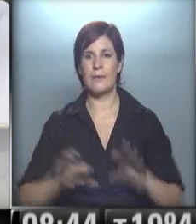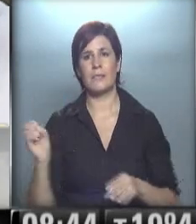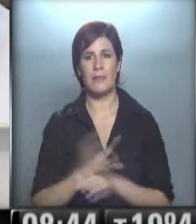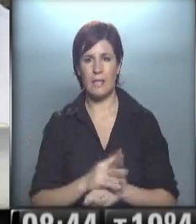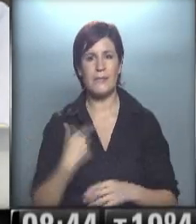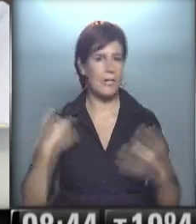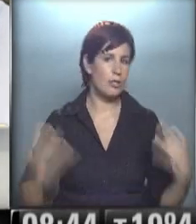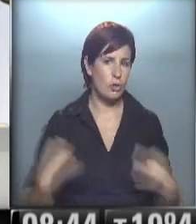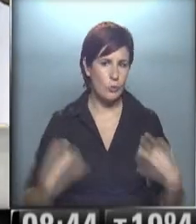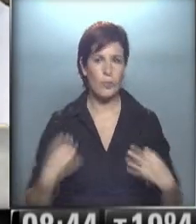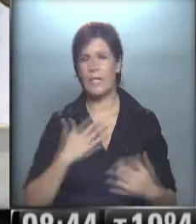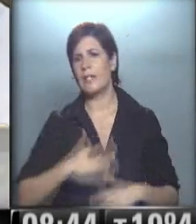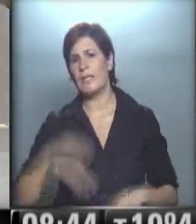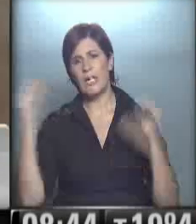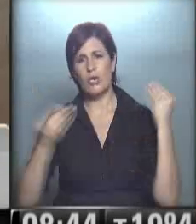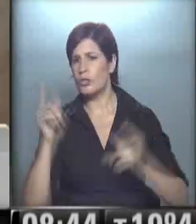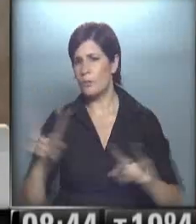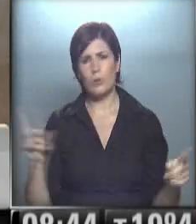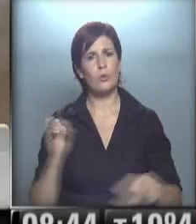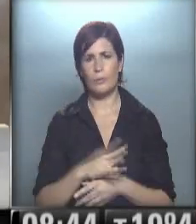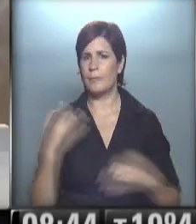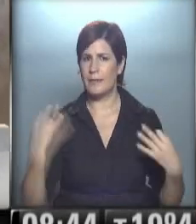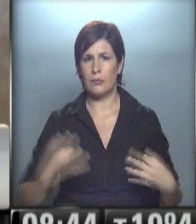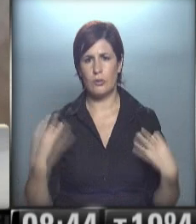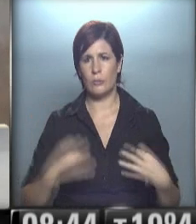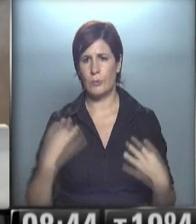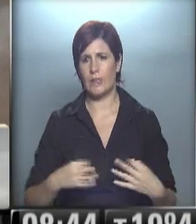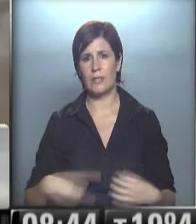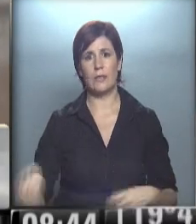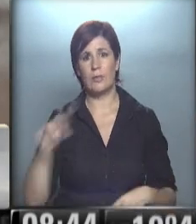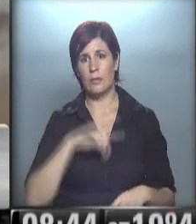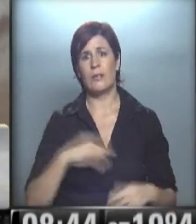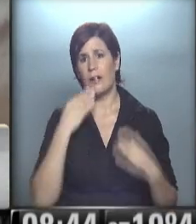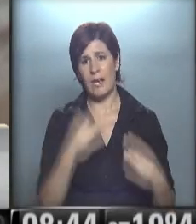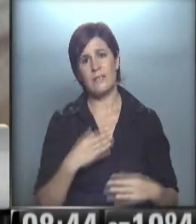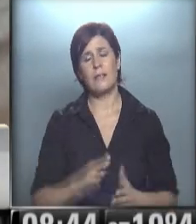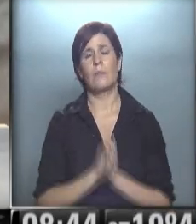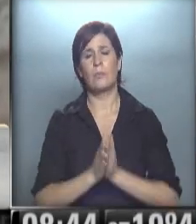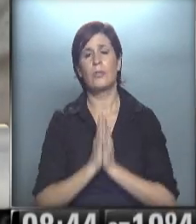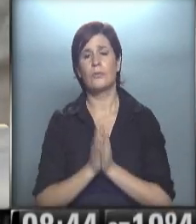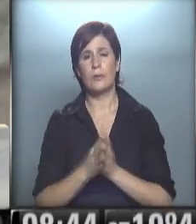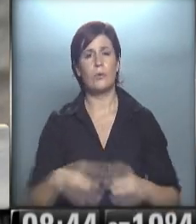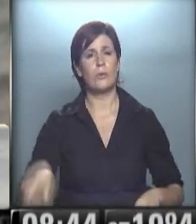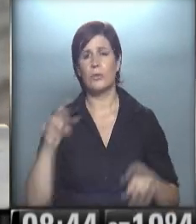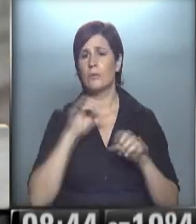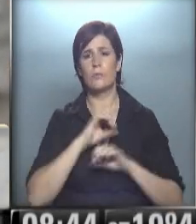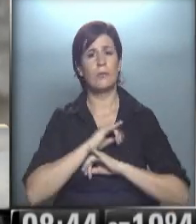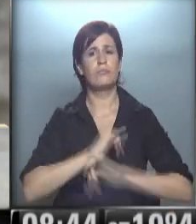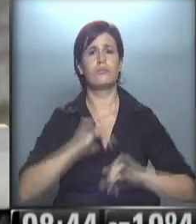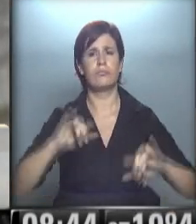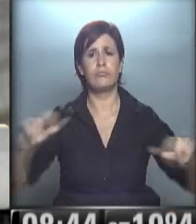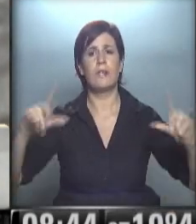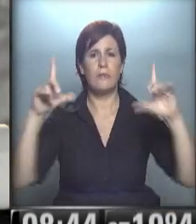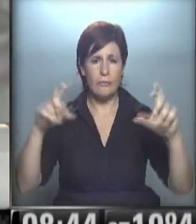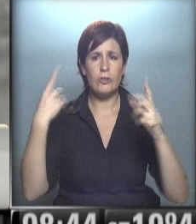que estaba bien. Que no nos preocupemos, que estaba bien. Gracias a ustedes y por favor que toda la gente difunda, que cuando si la pueden